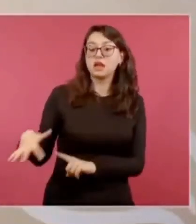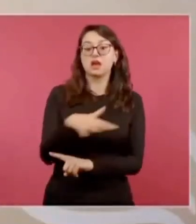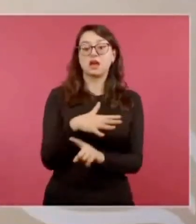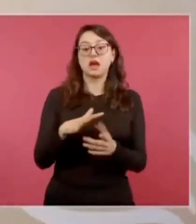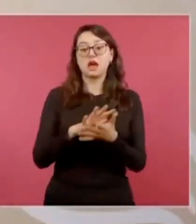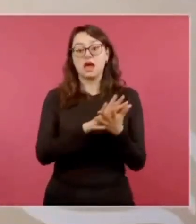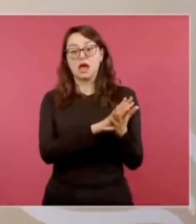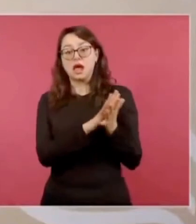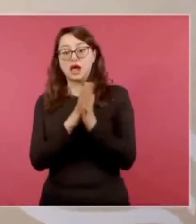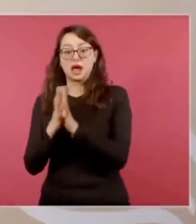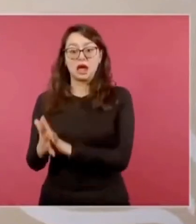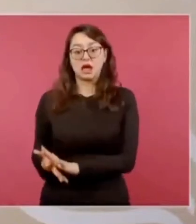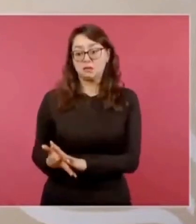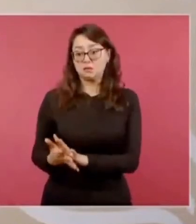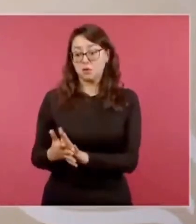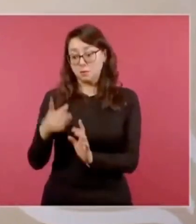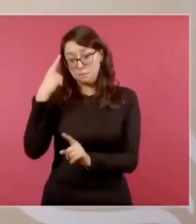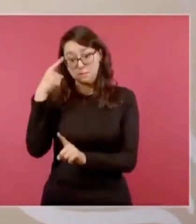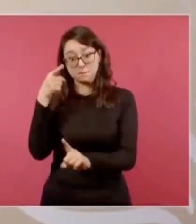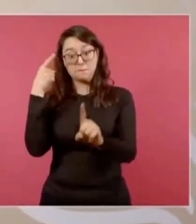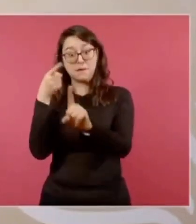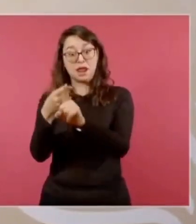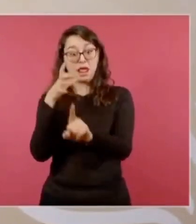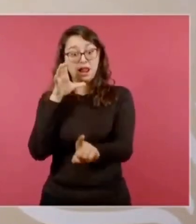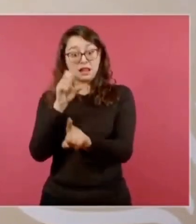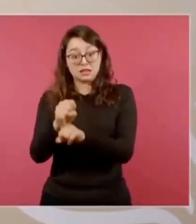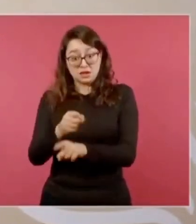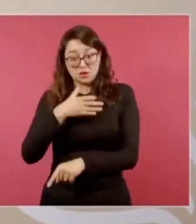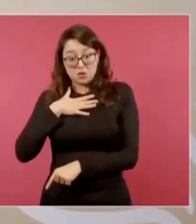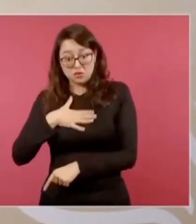con el apoyo de los de arriba.